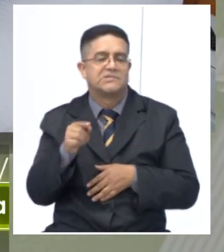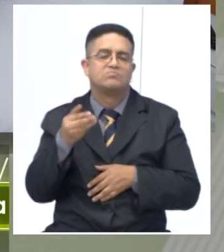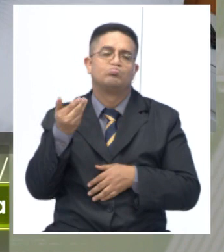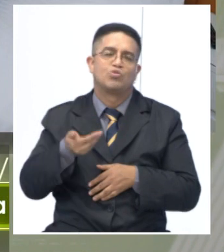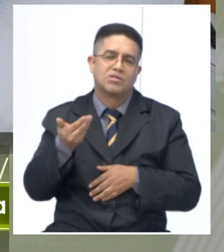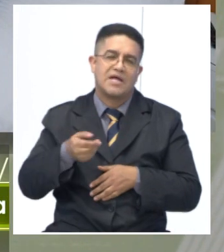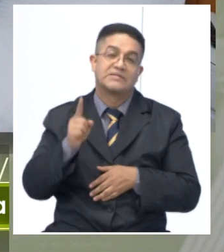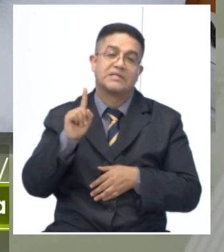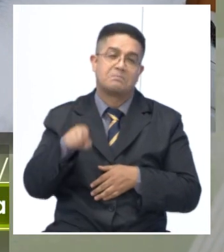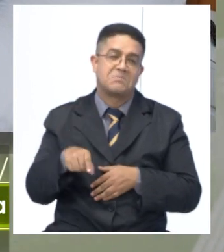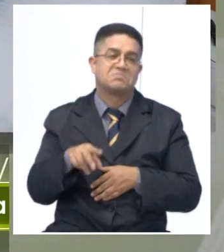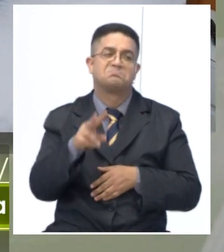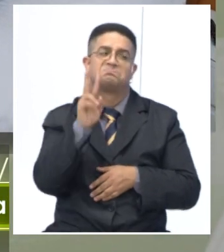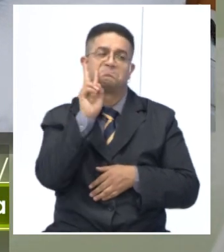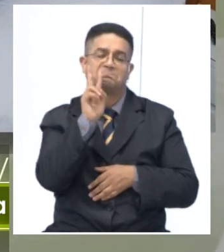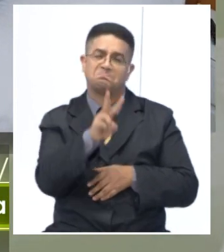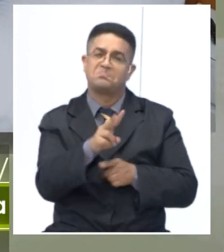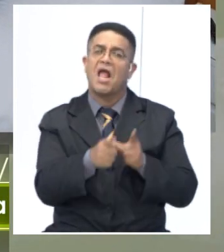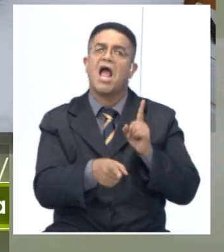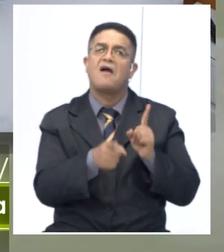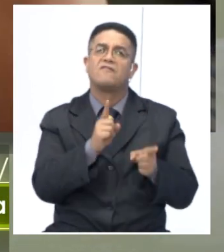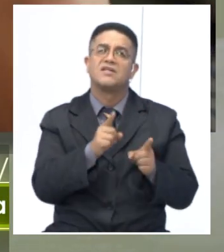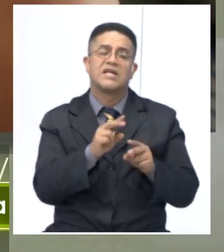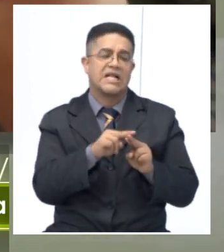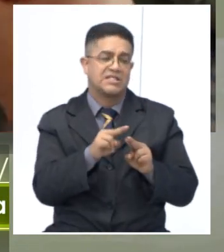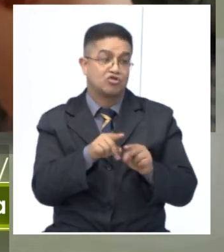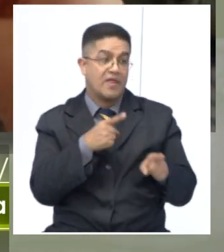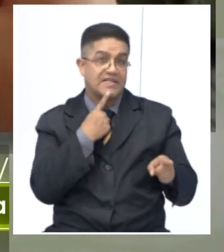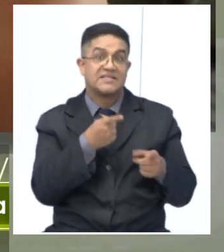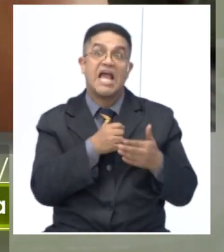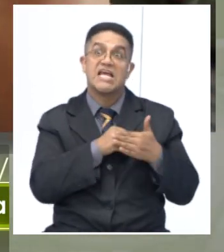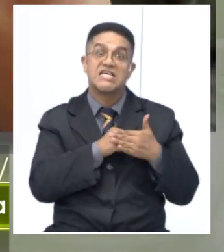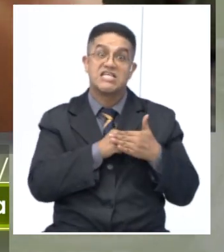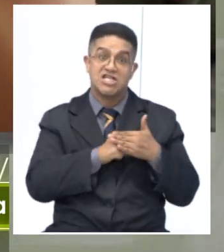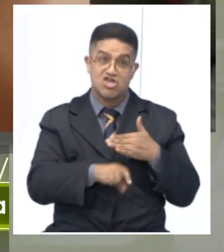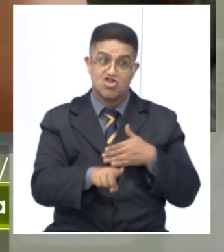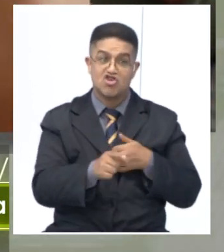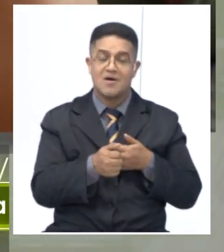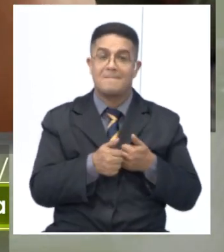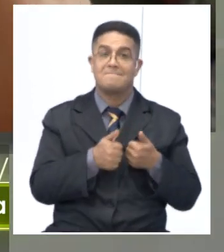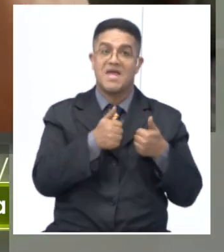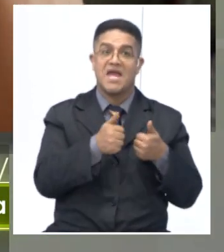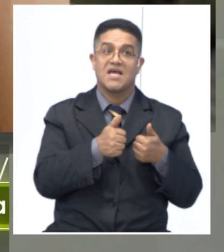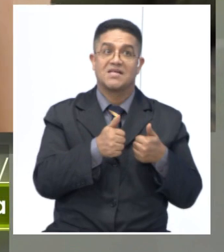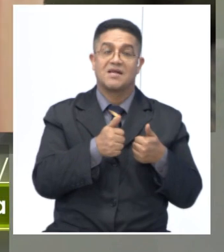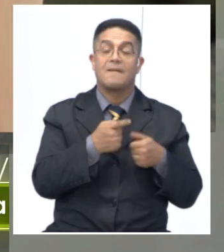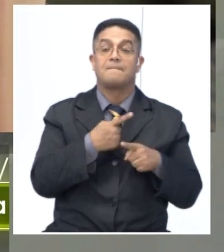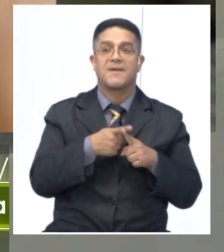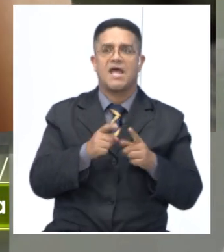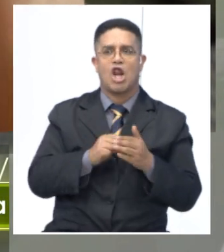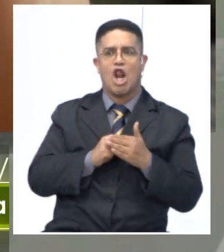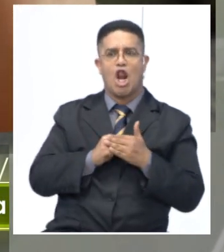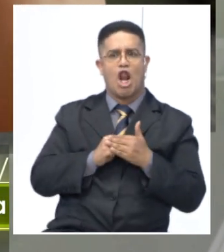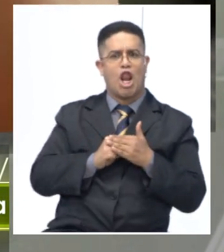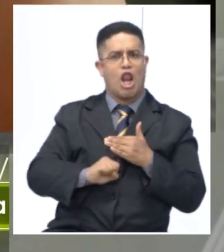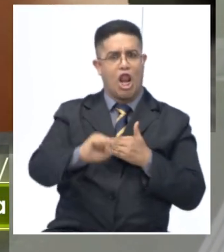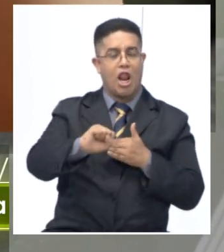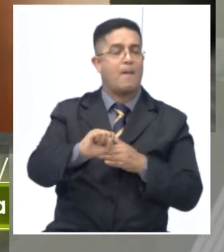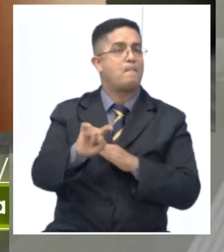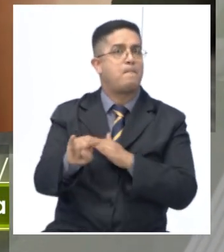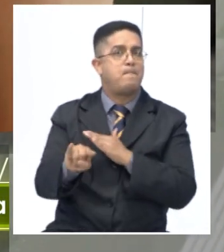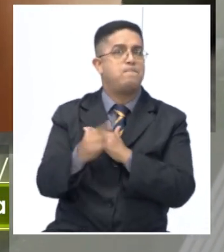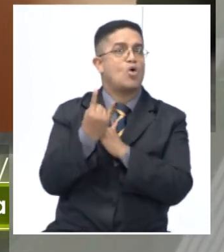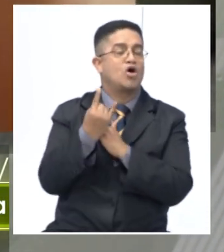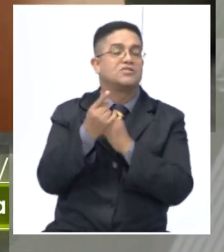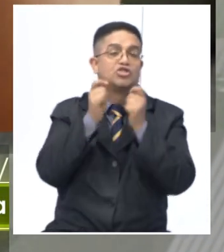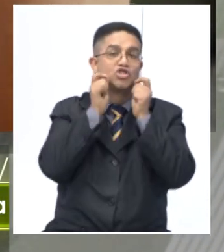Muchas veces vemos que el niño, le dicen, tu niño viene completamente bien, y cuando llega el momento te encuentras con la